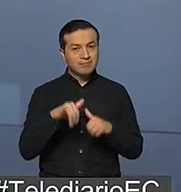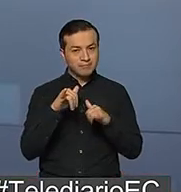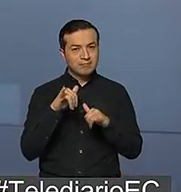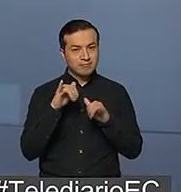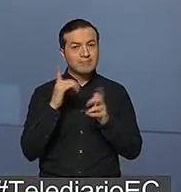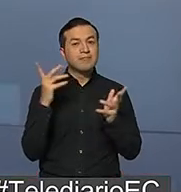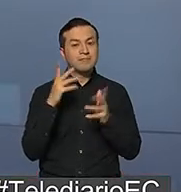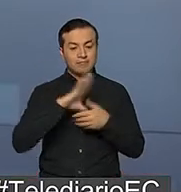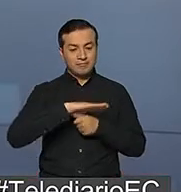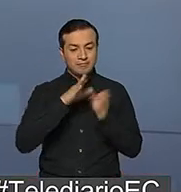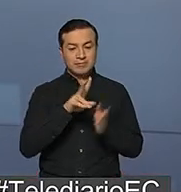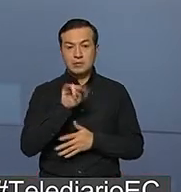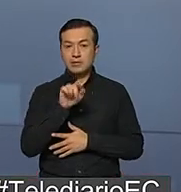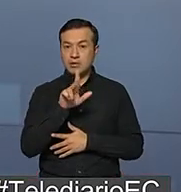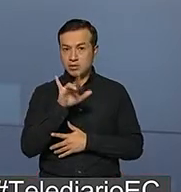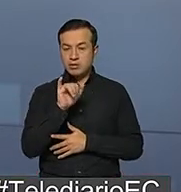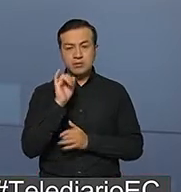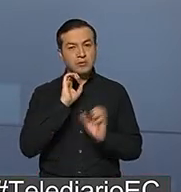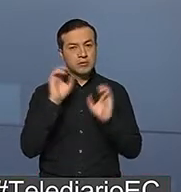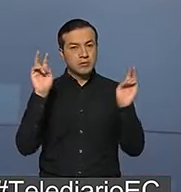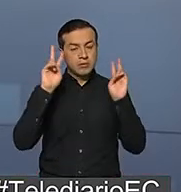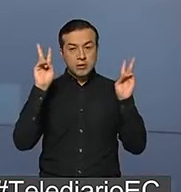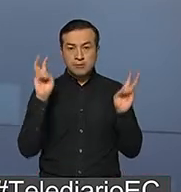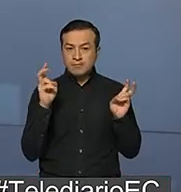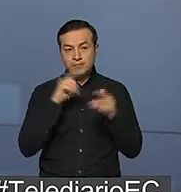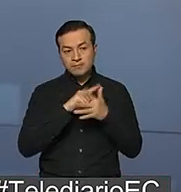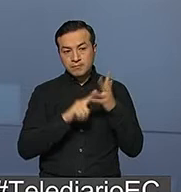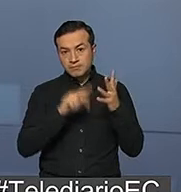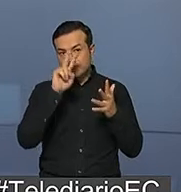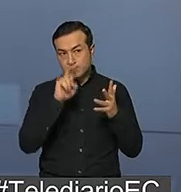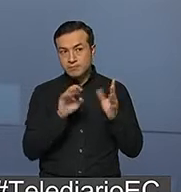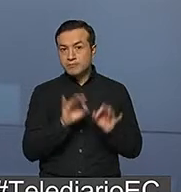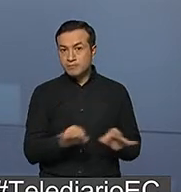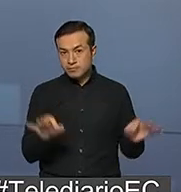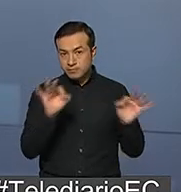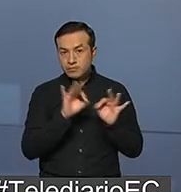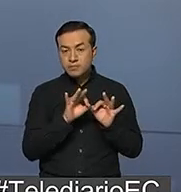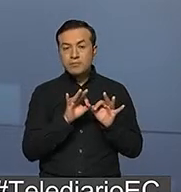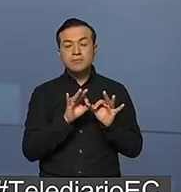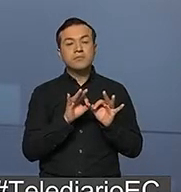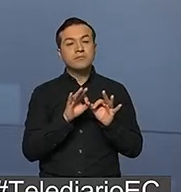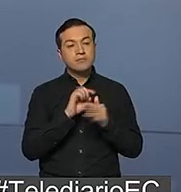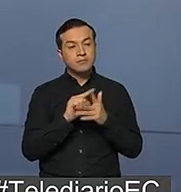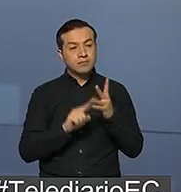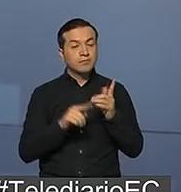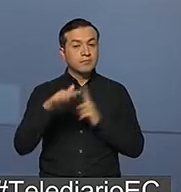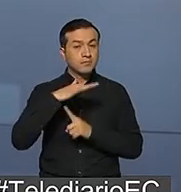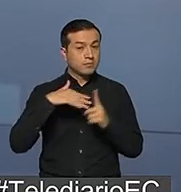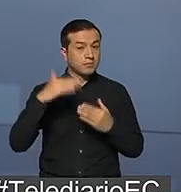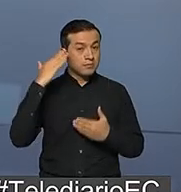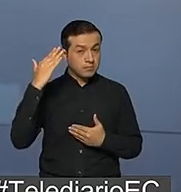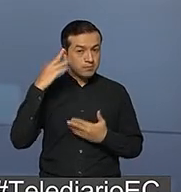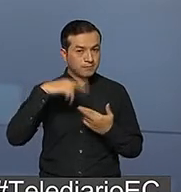invitado el canciller josé valencia nos acompañará para hablar de algunos temas de importancia de política exterior y también la situación geopolítica